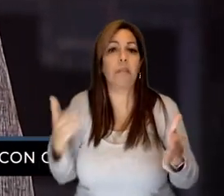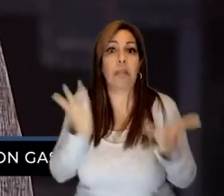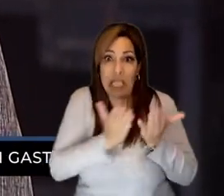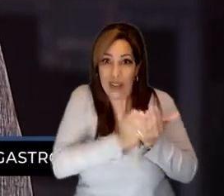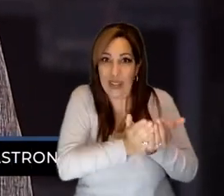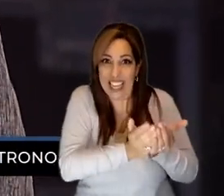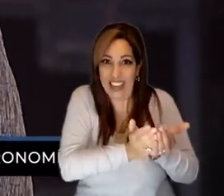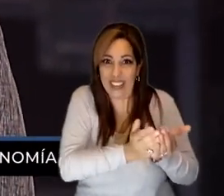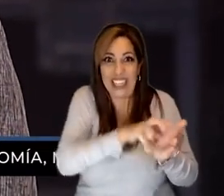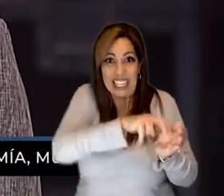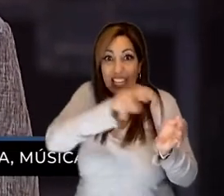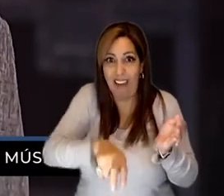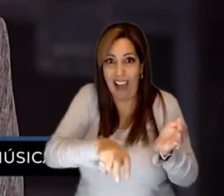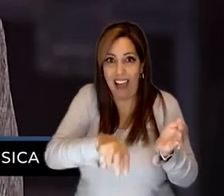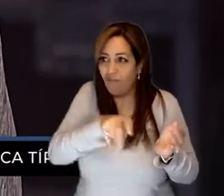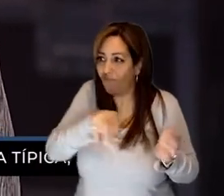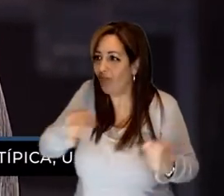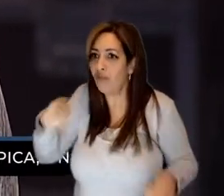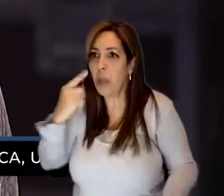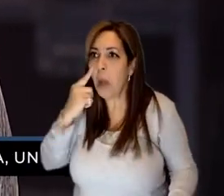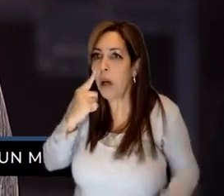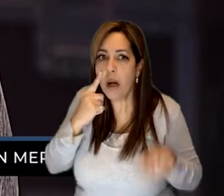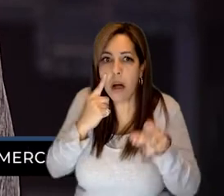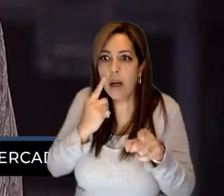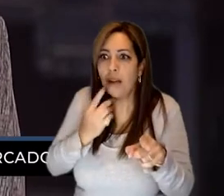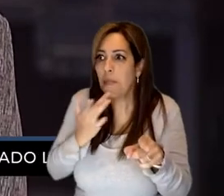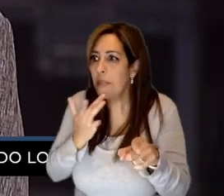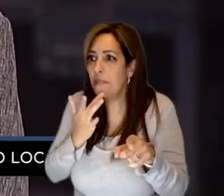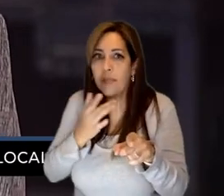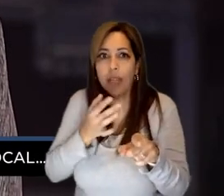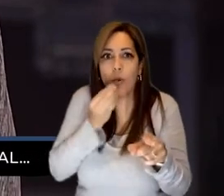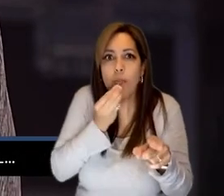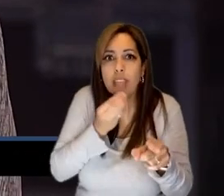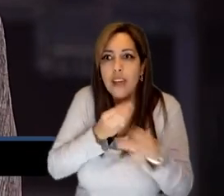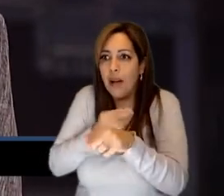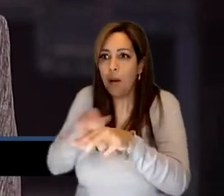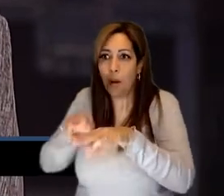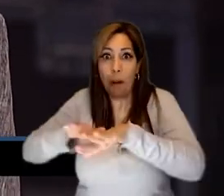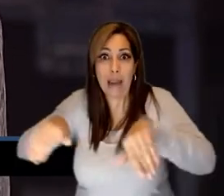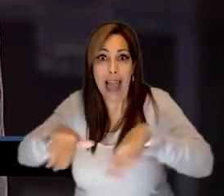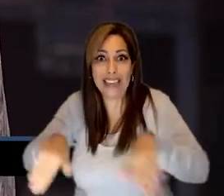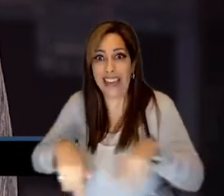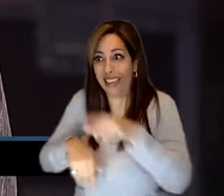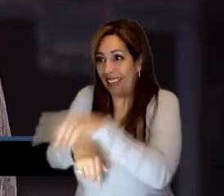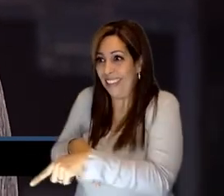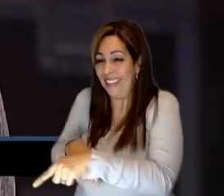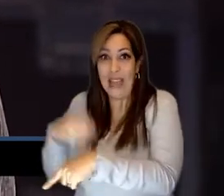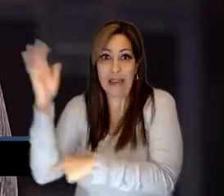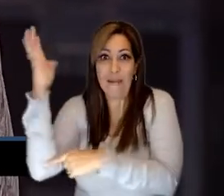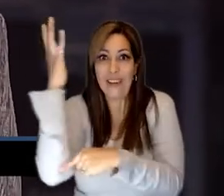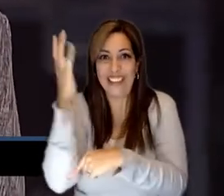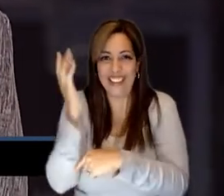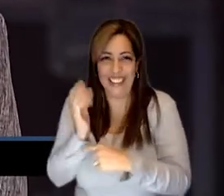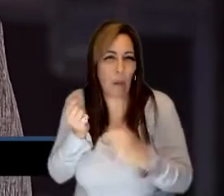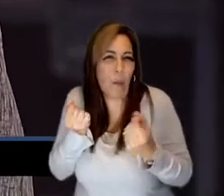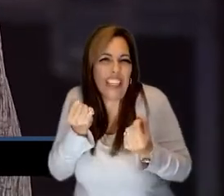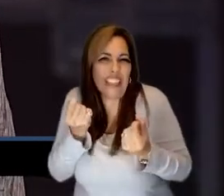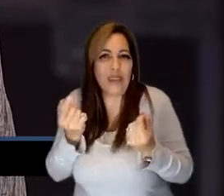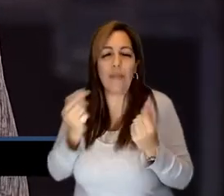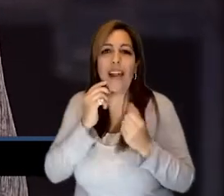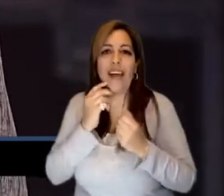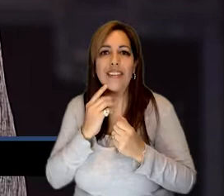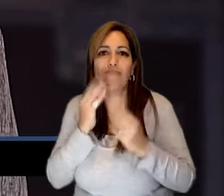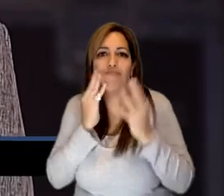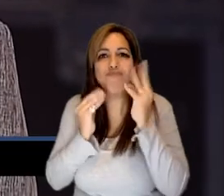el pasajero de crucero o cualquiera otro, pues tiene la oportunidad de aprovechar ese rato que esté y tener toda la experiencia de Puerto Rico en ese